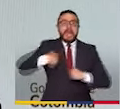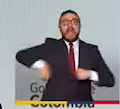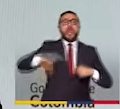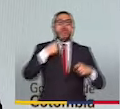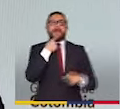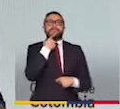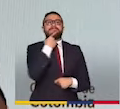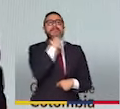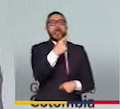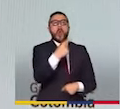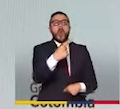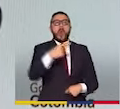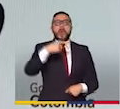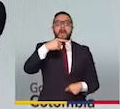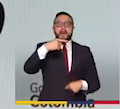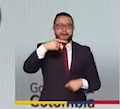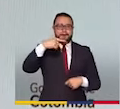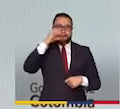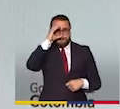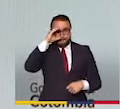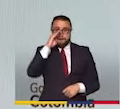Petro está cañando.